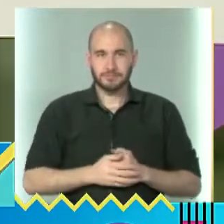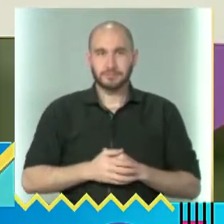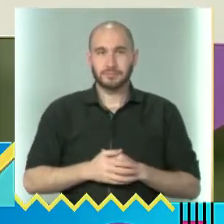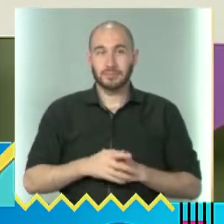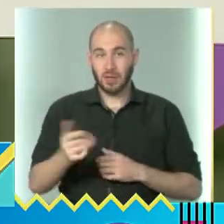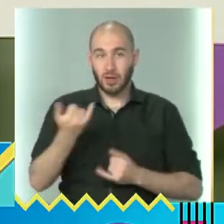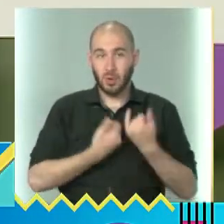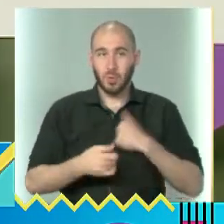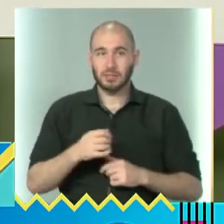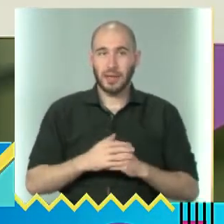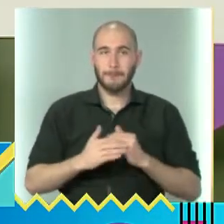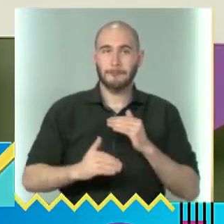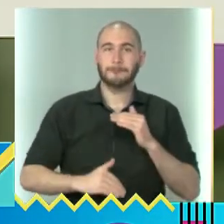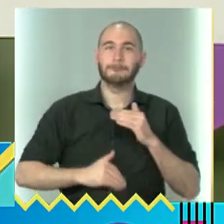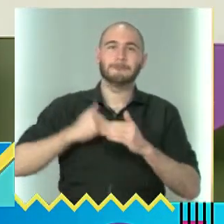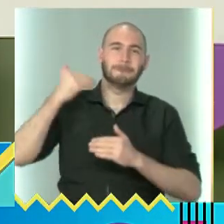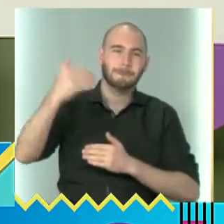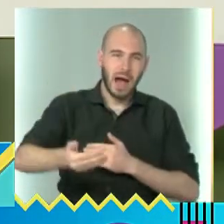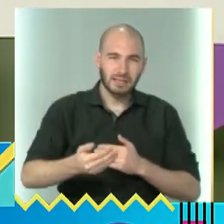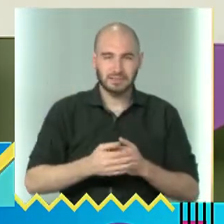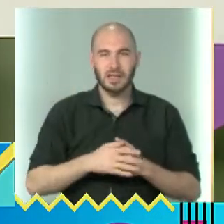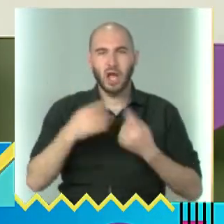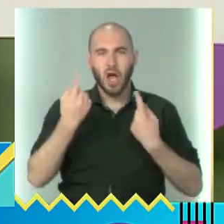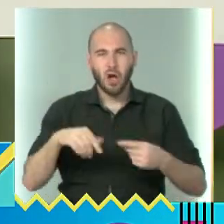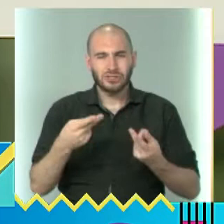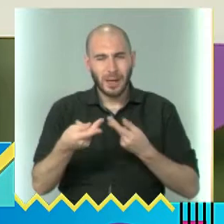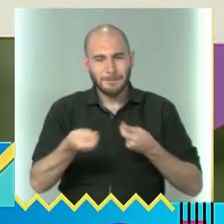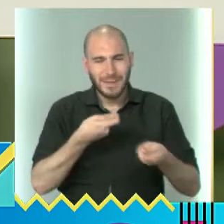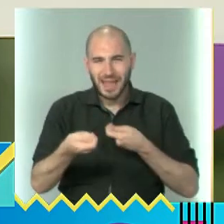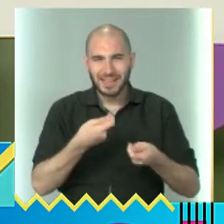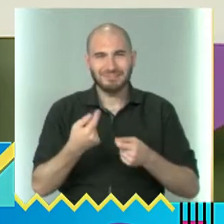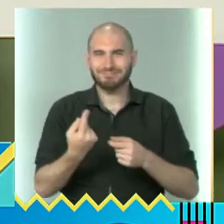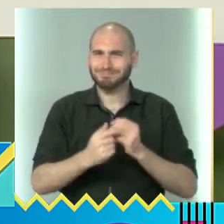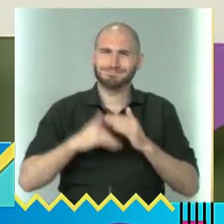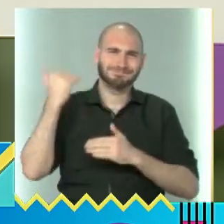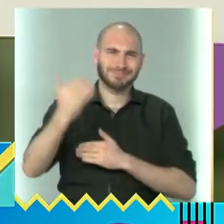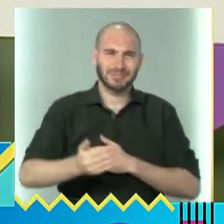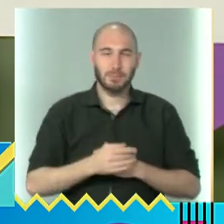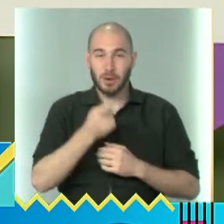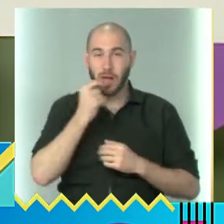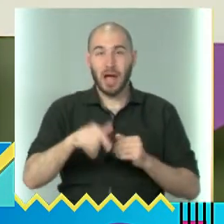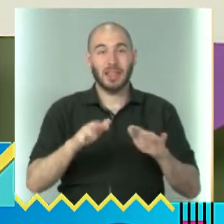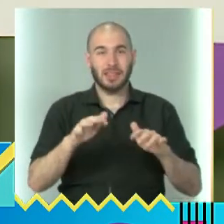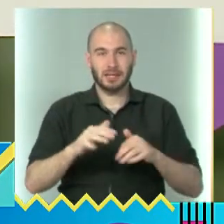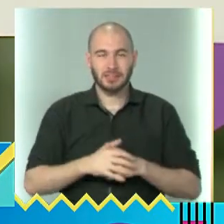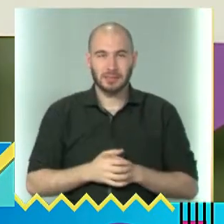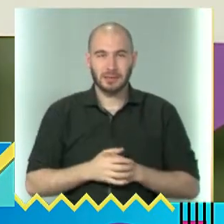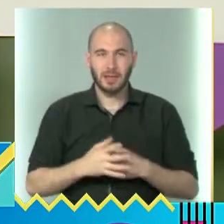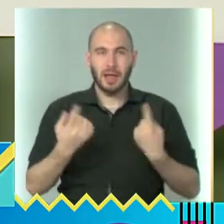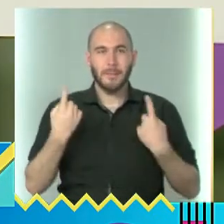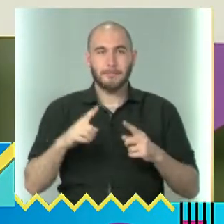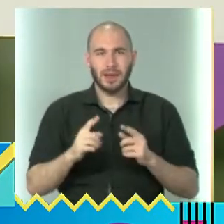ahí lo decías, ¿no? Traspasar esa cantidad que se puede manipular de alguna manera, en este caso digitalmente, pero es